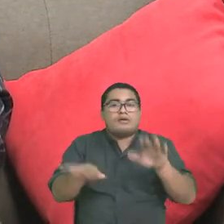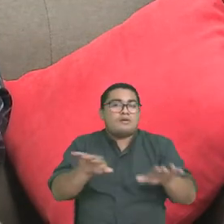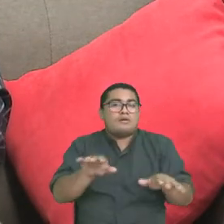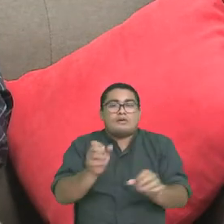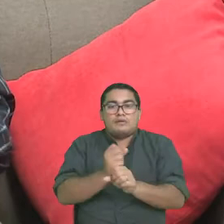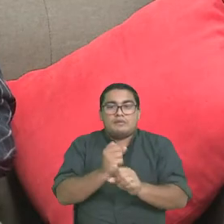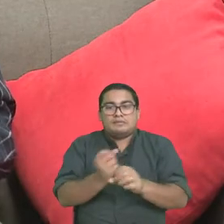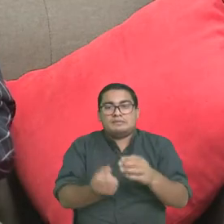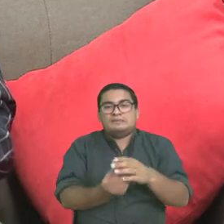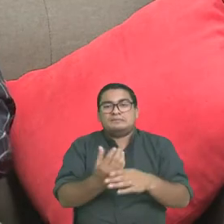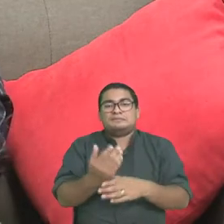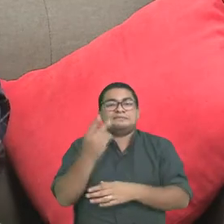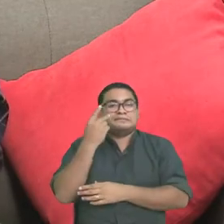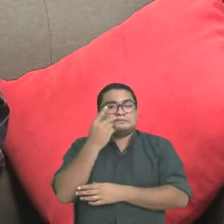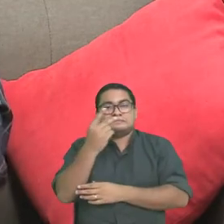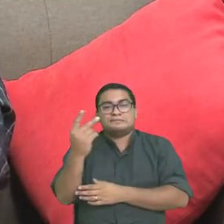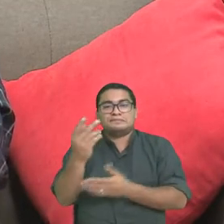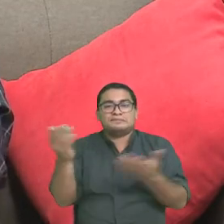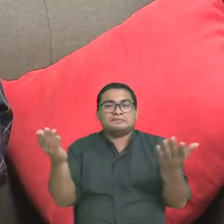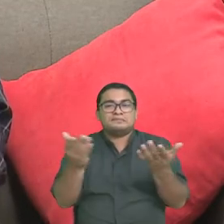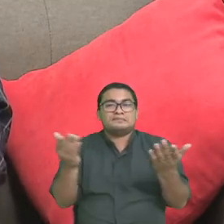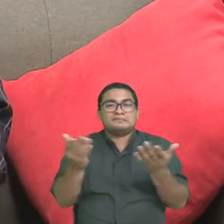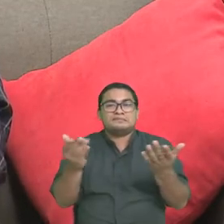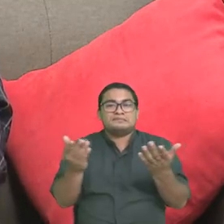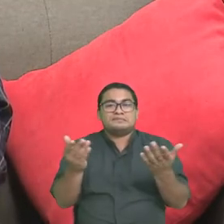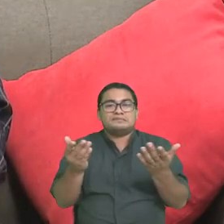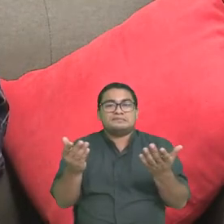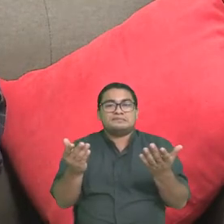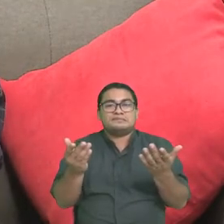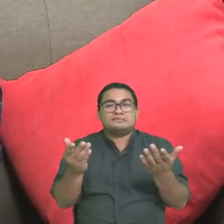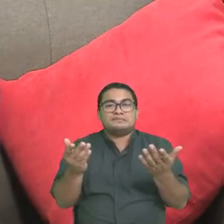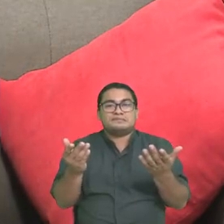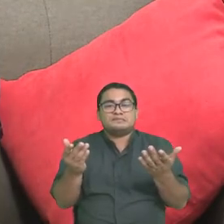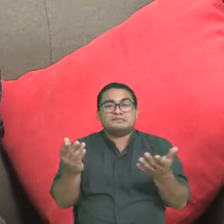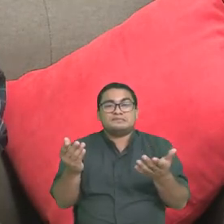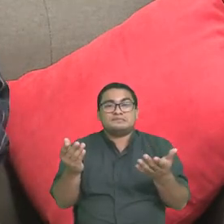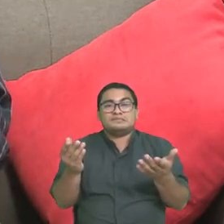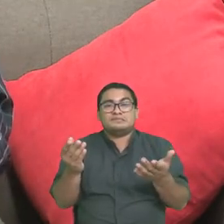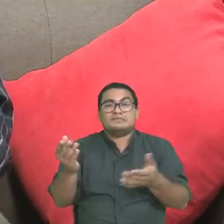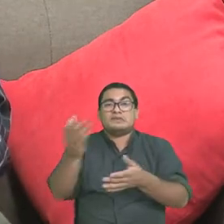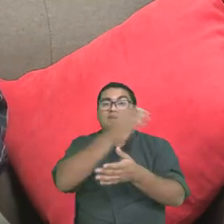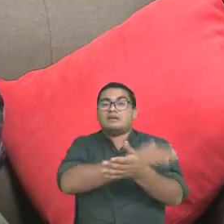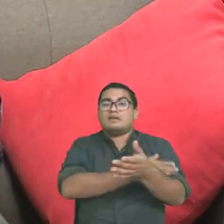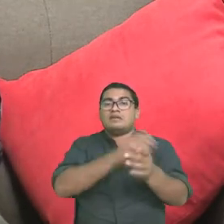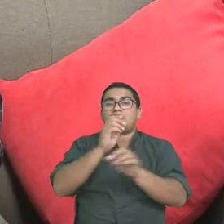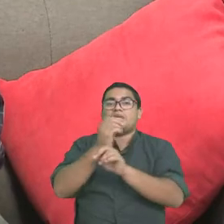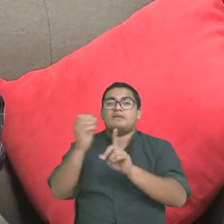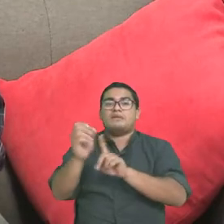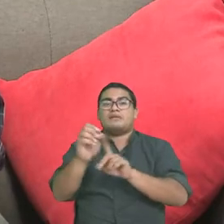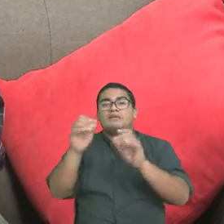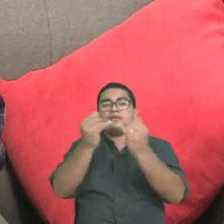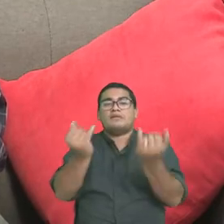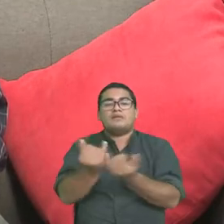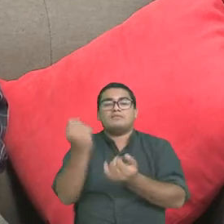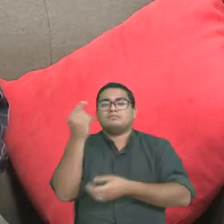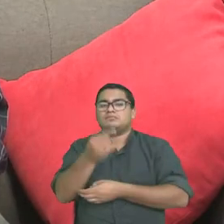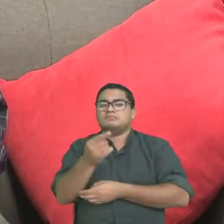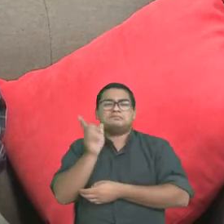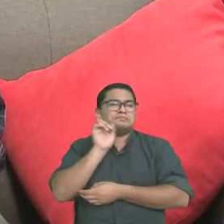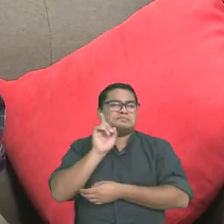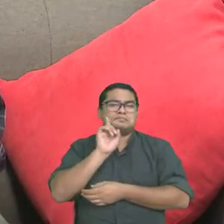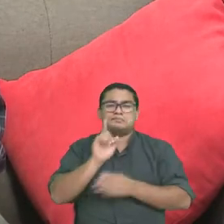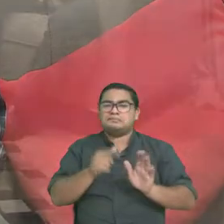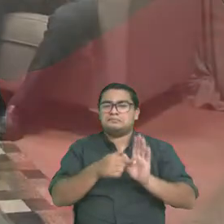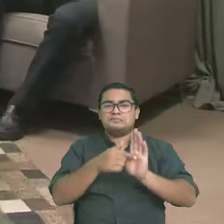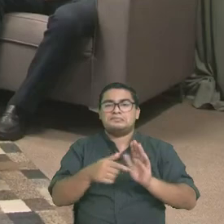productiva. Y lo hemos visto como ese esquema y ese paradigma impuesto por algunos organismos internacionales ha sido roto. Hemos visto